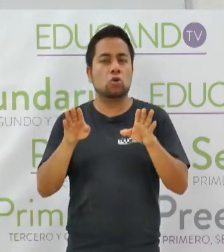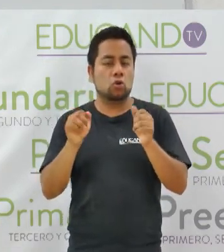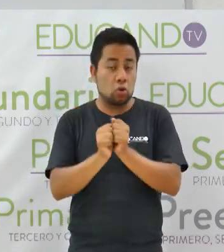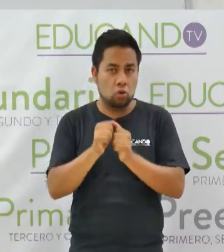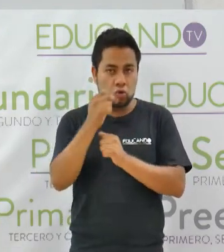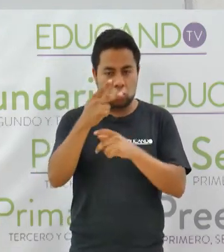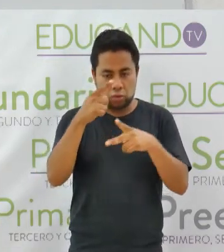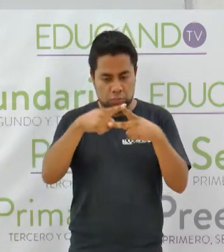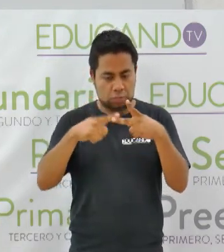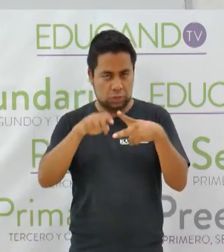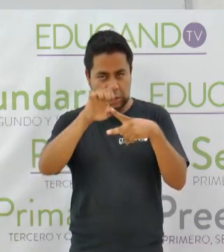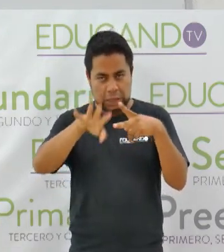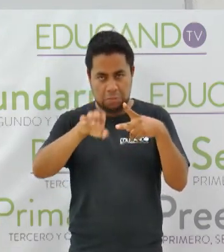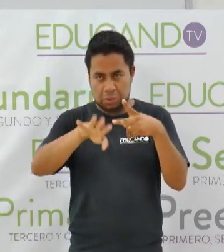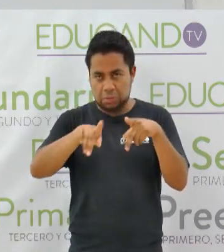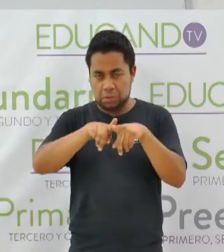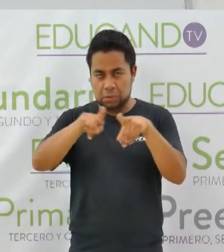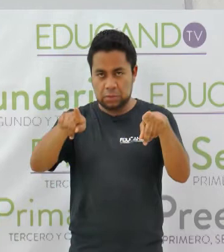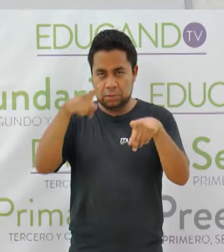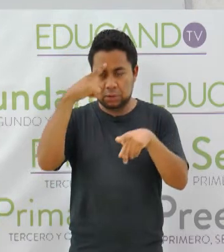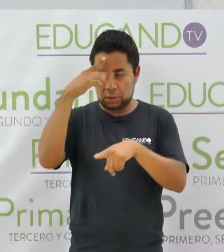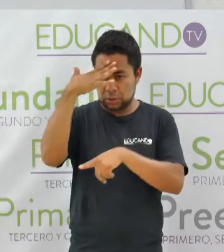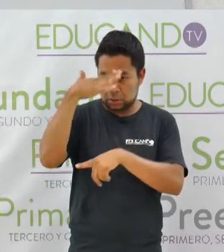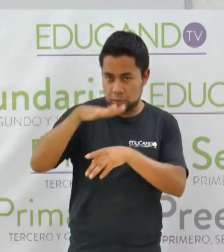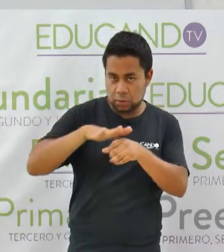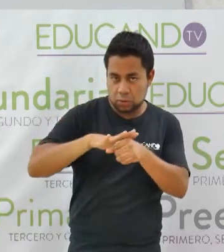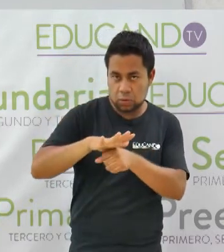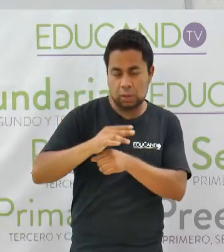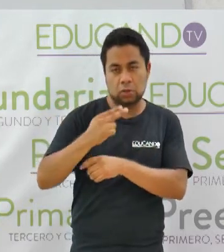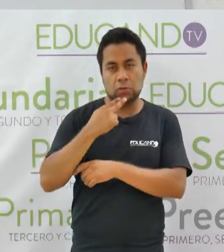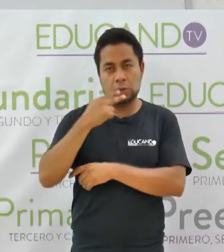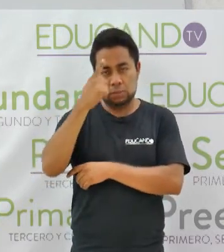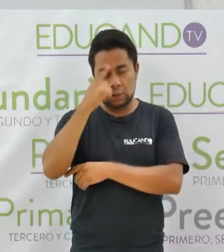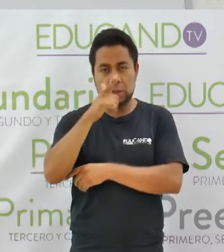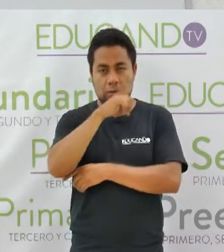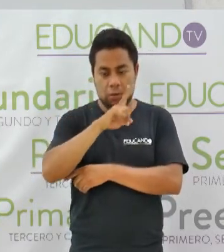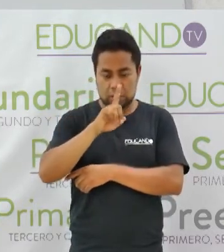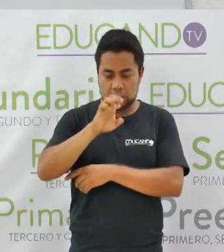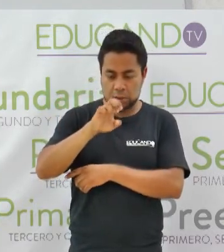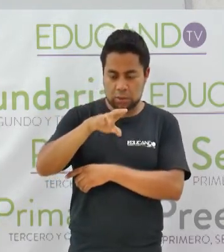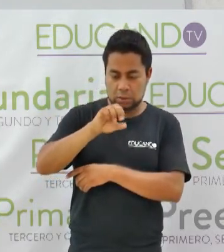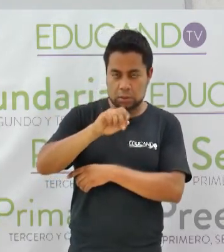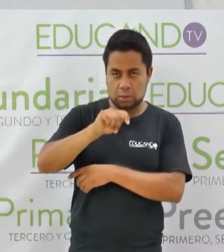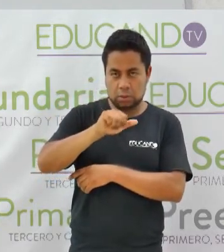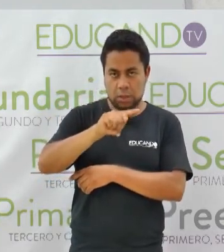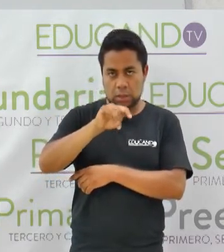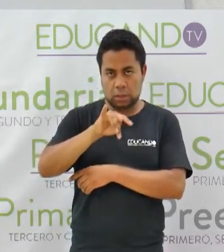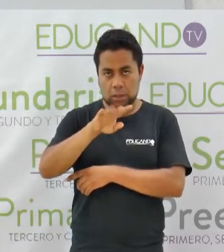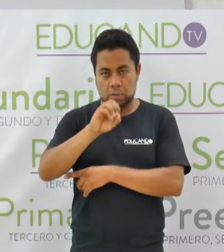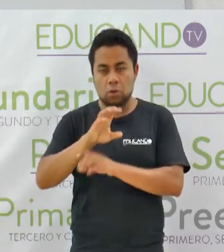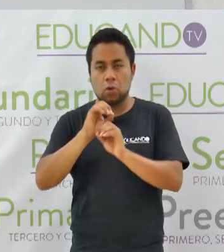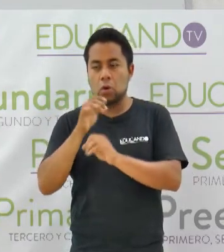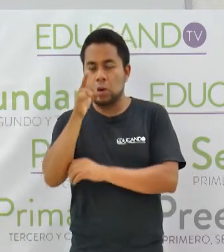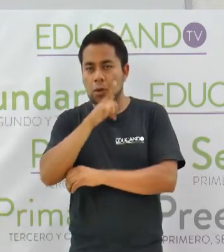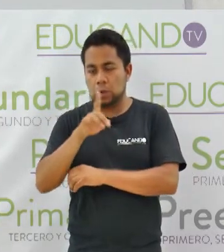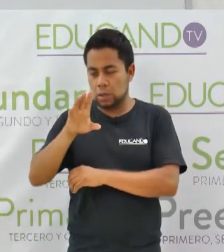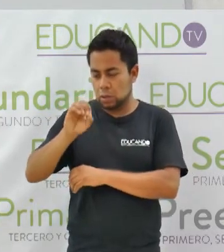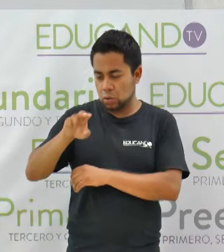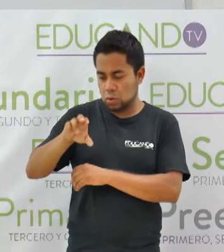ejemplos siguientes para saber cuál de ellos utiliza el lenguaje denotativo y cuál de ellos utiliza el